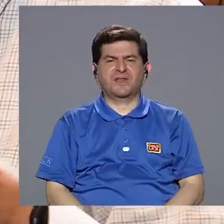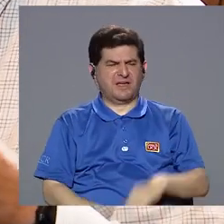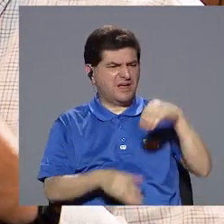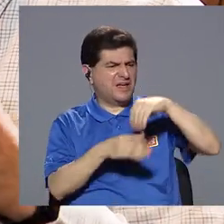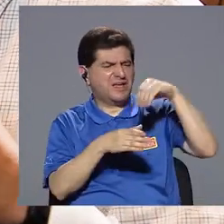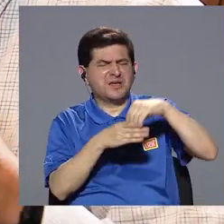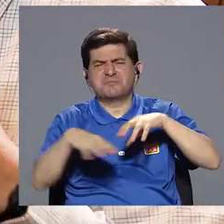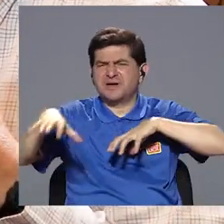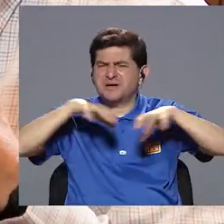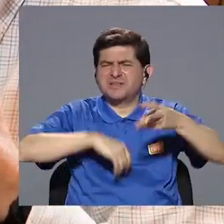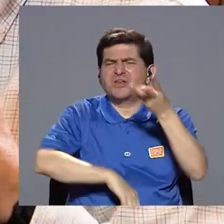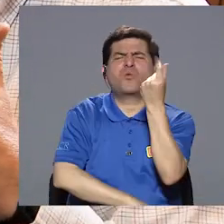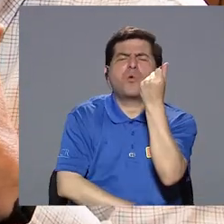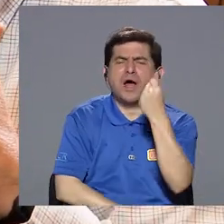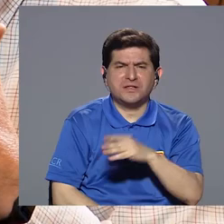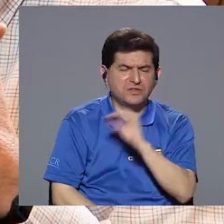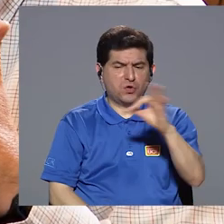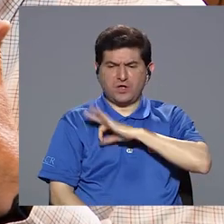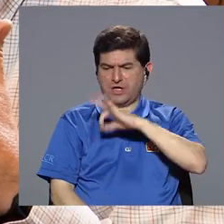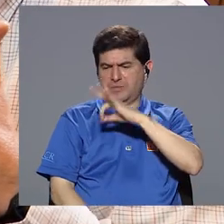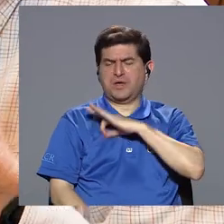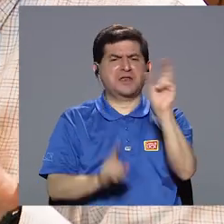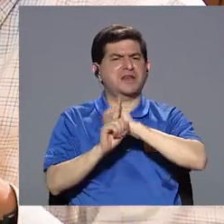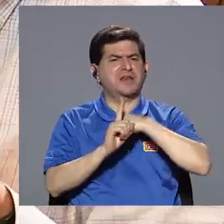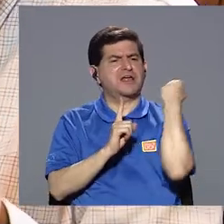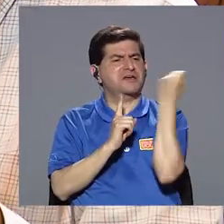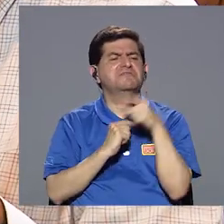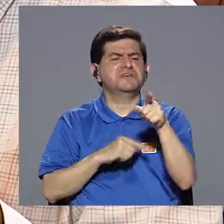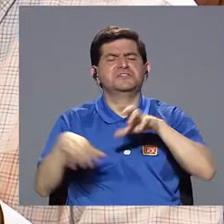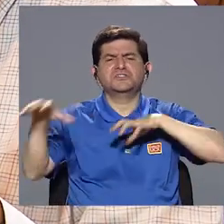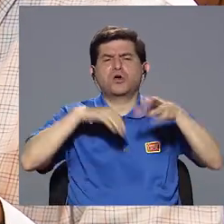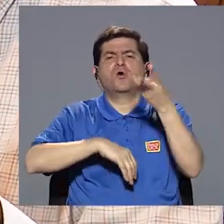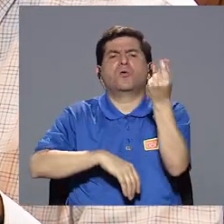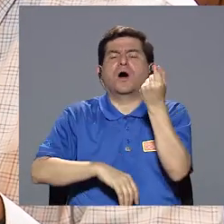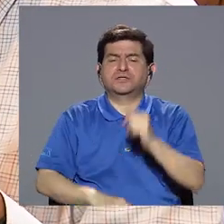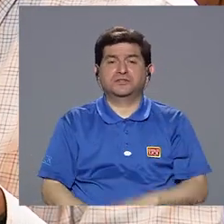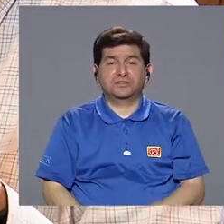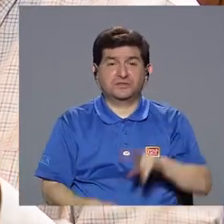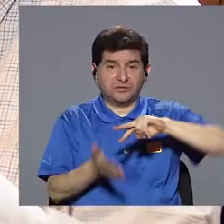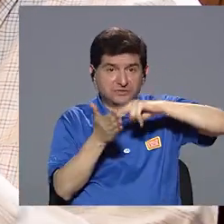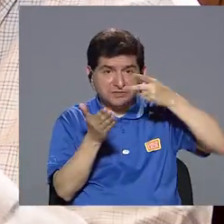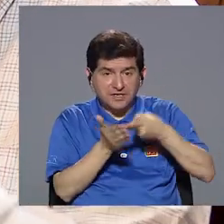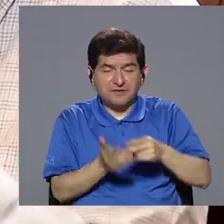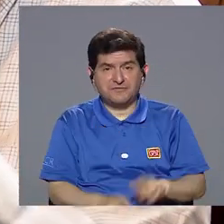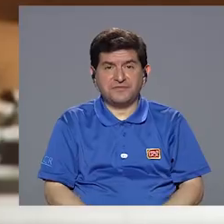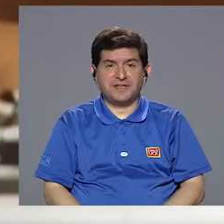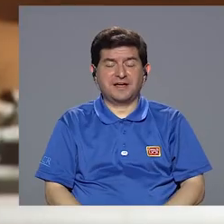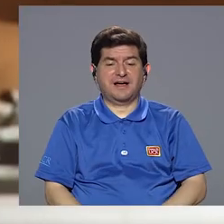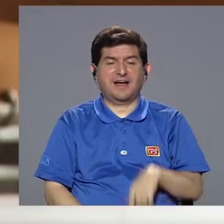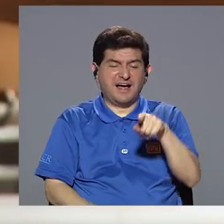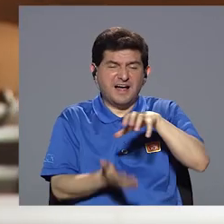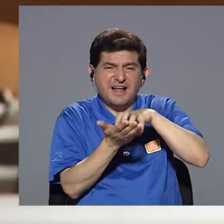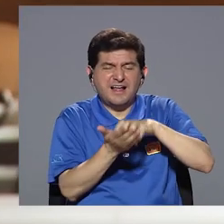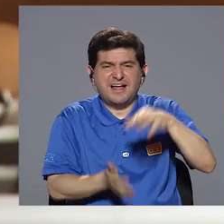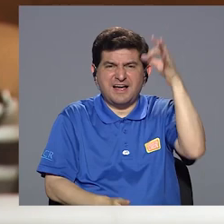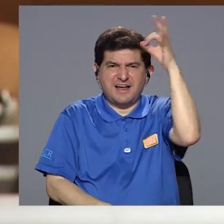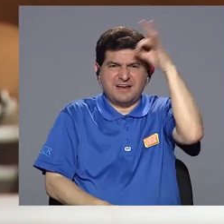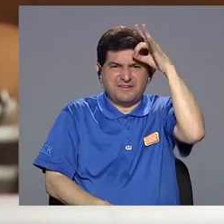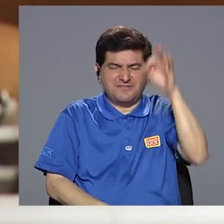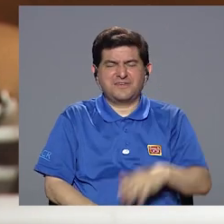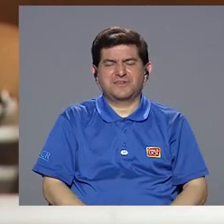que tanto se invierte en estas actividades y que el rédito le dan a la sociedad esas actividades lo cual cuestiona en una filosofía